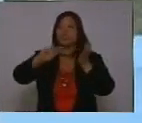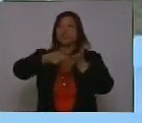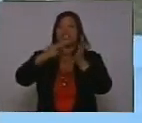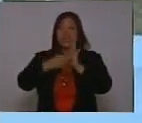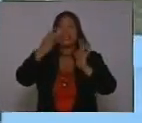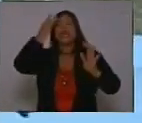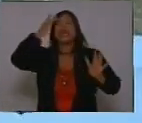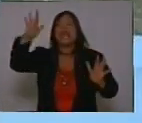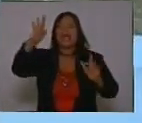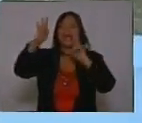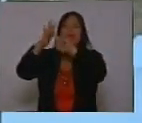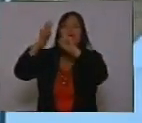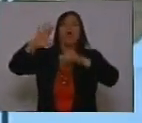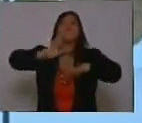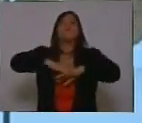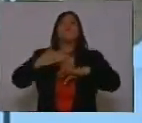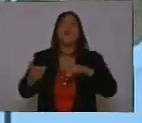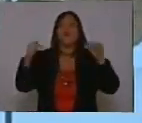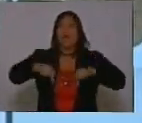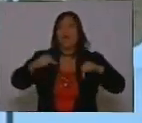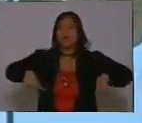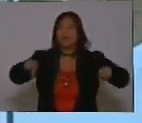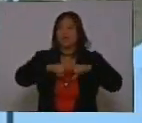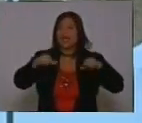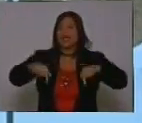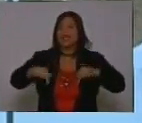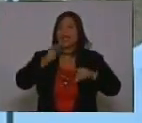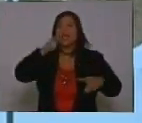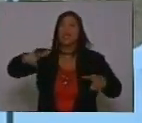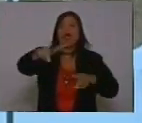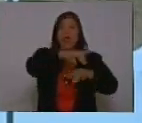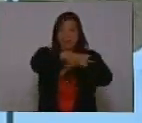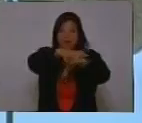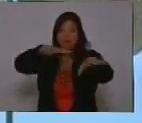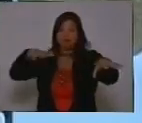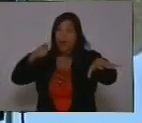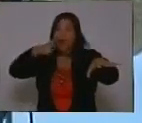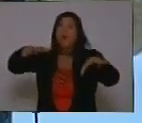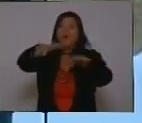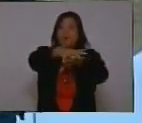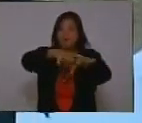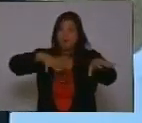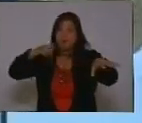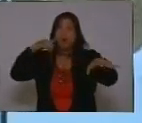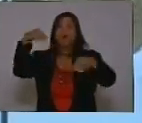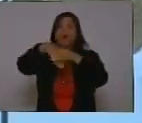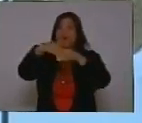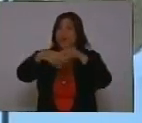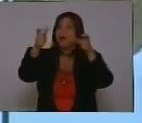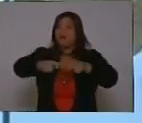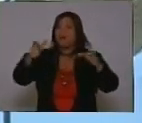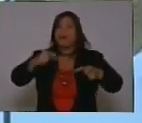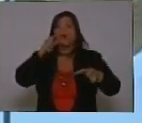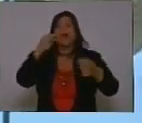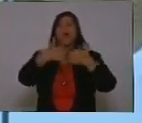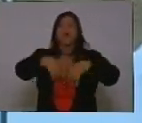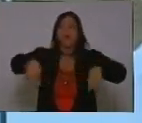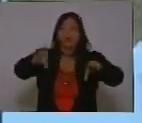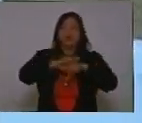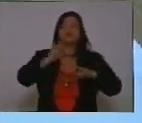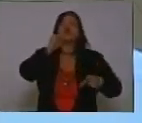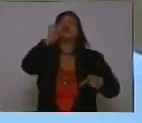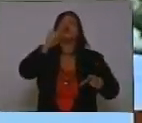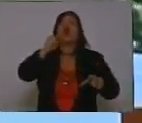lo creímos porque aquí está enmarcado todo el pueblo. Aquí hay pueblo, aquí está la clase proletaria.